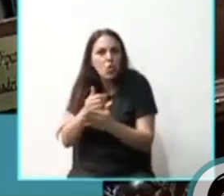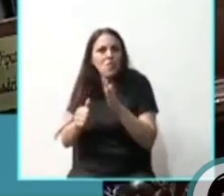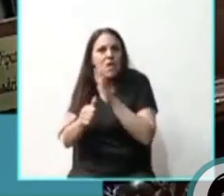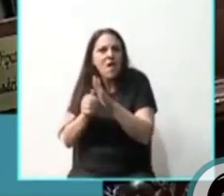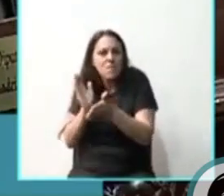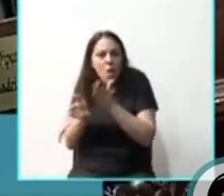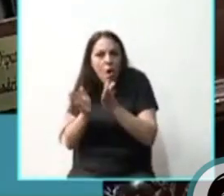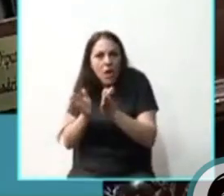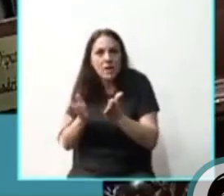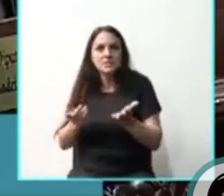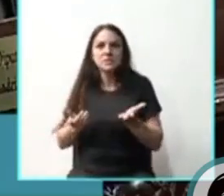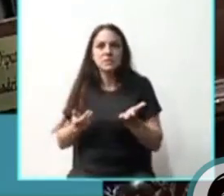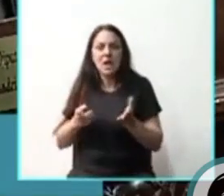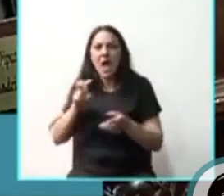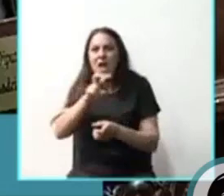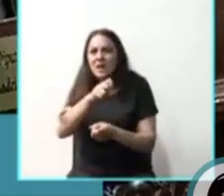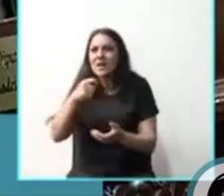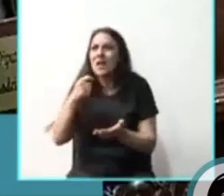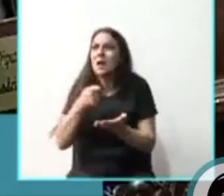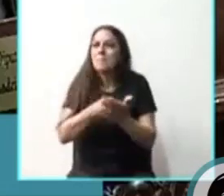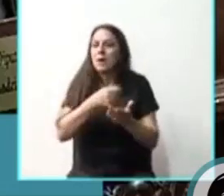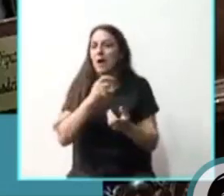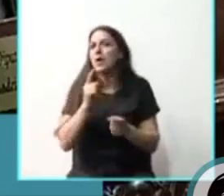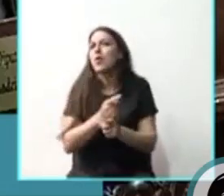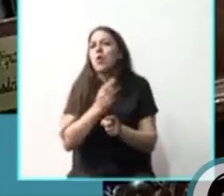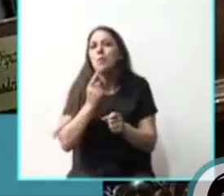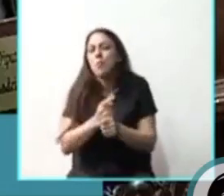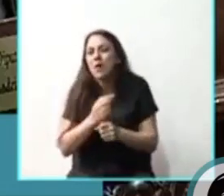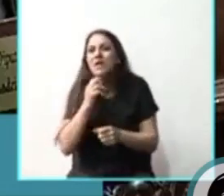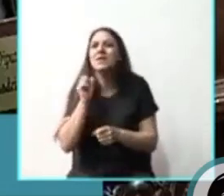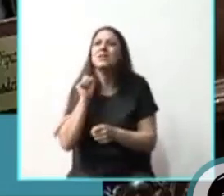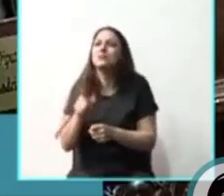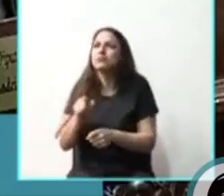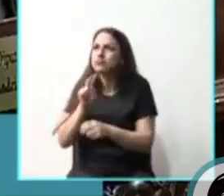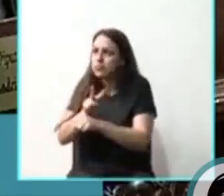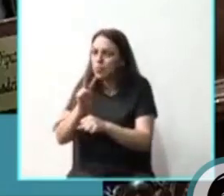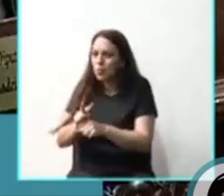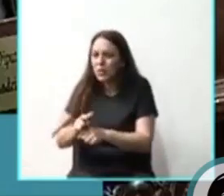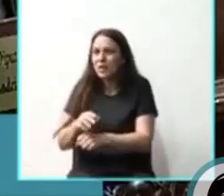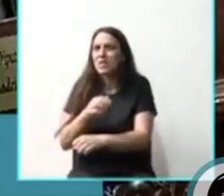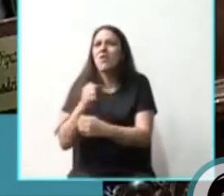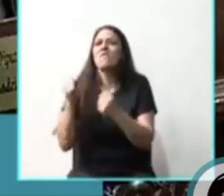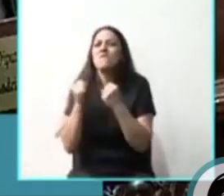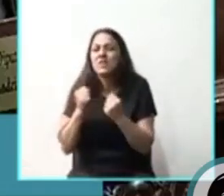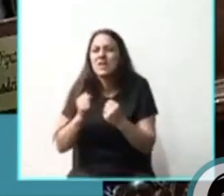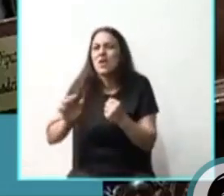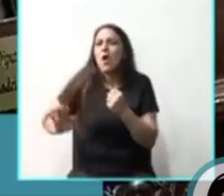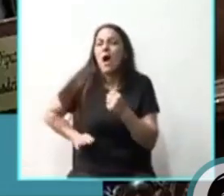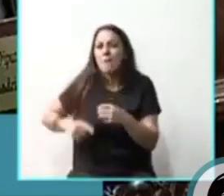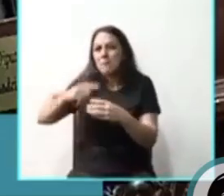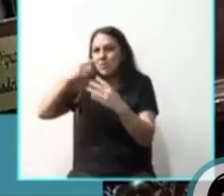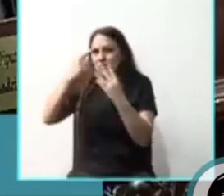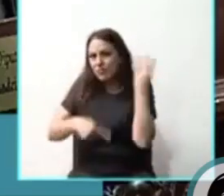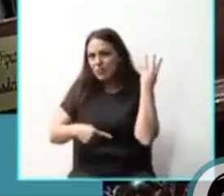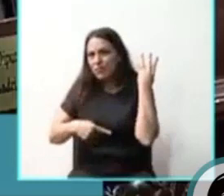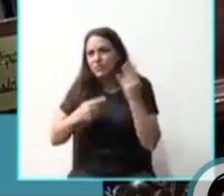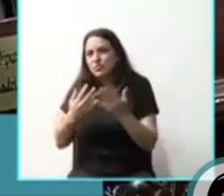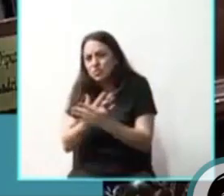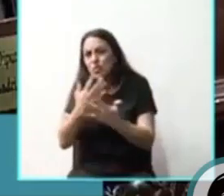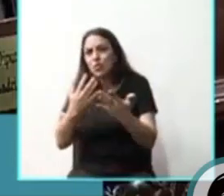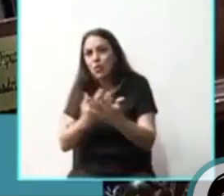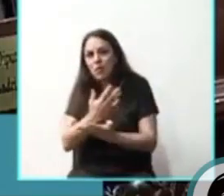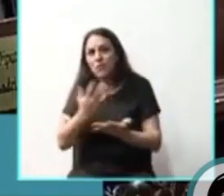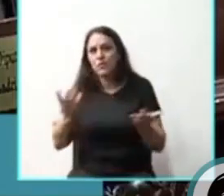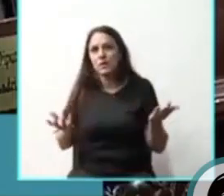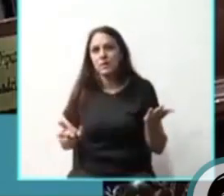pagando el alquiler están con sus hijos están pasando frío están pasando hambre y en esto no hay mucha